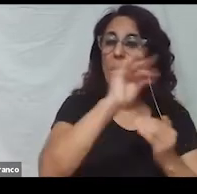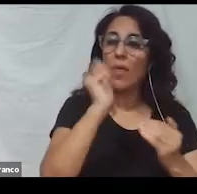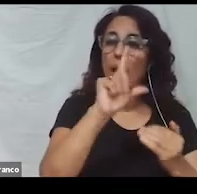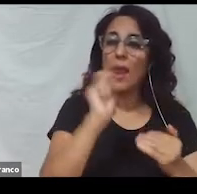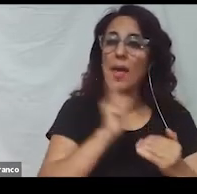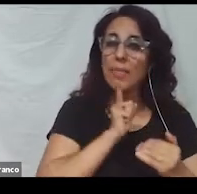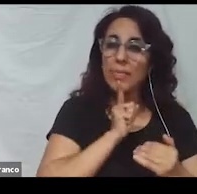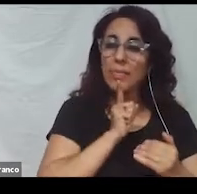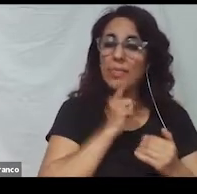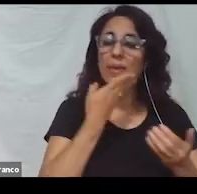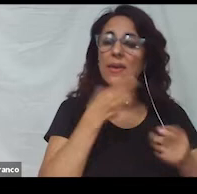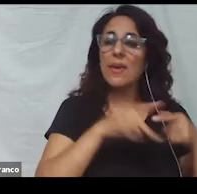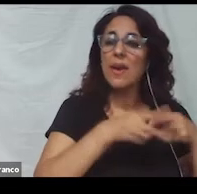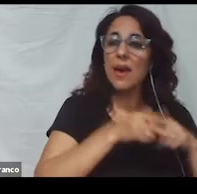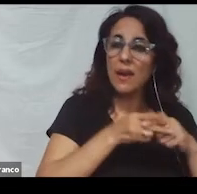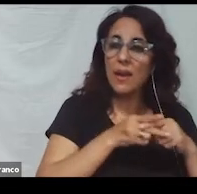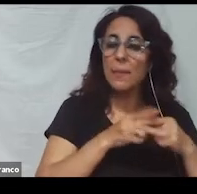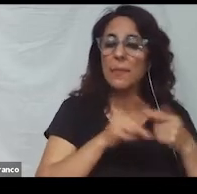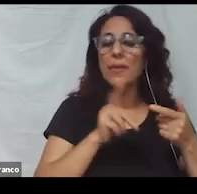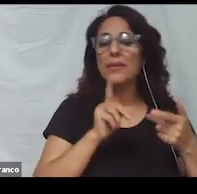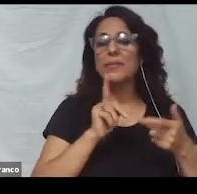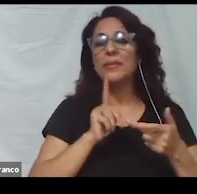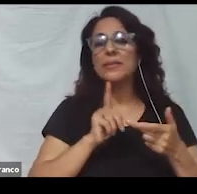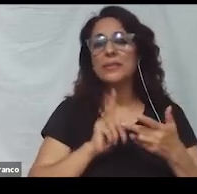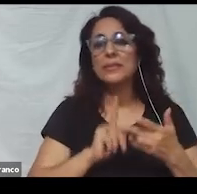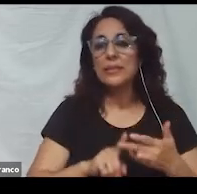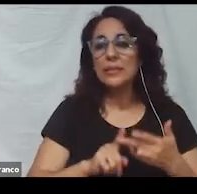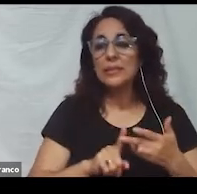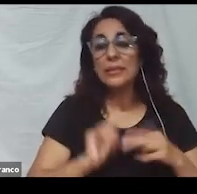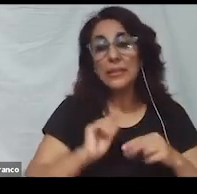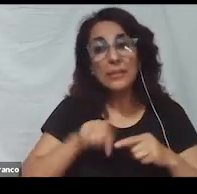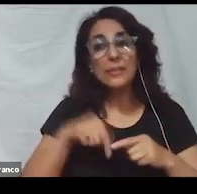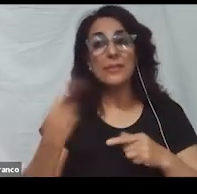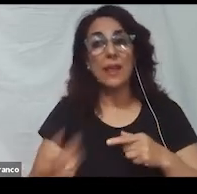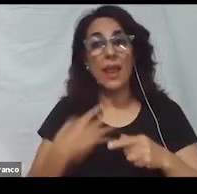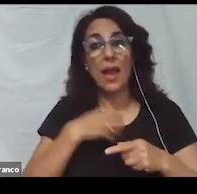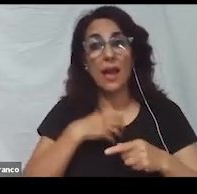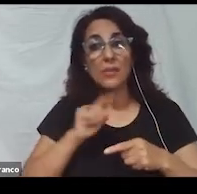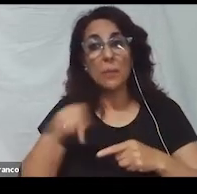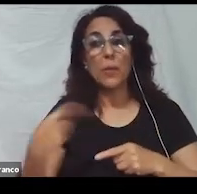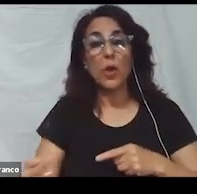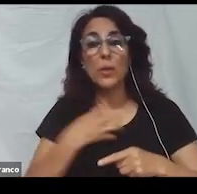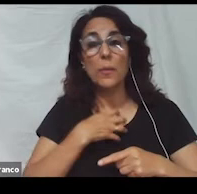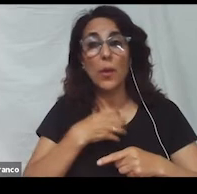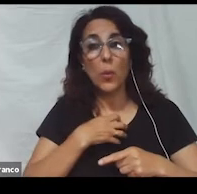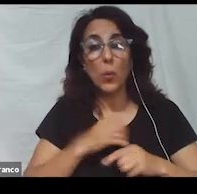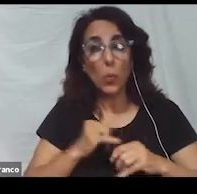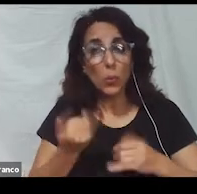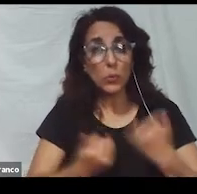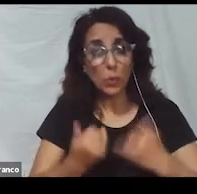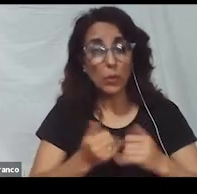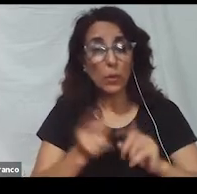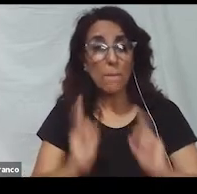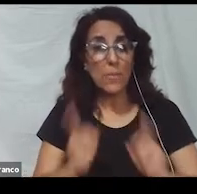cómo usar un lector de pantalla y probar, y herramientas de accesibilidad y probar. También la siguiente clase que viene, de hecho, en este curso que